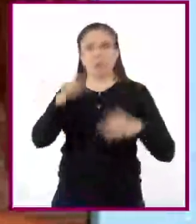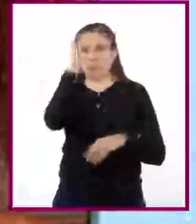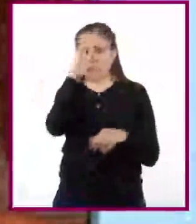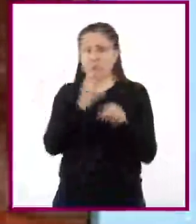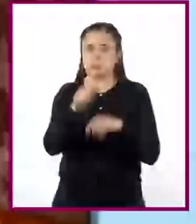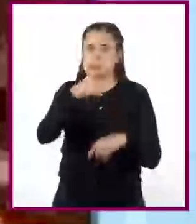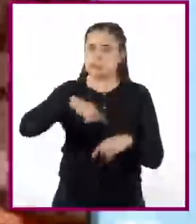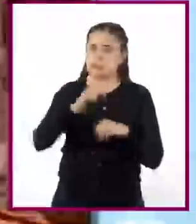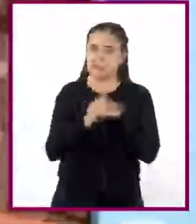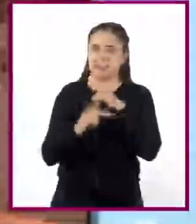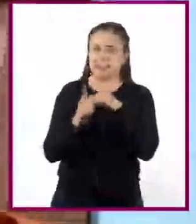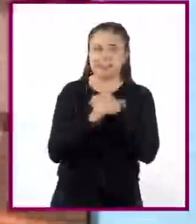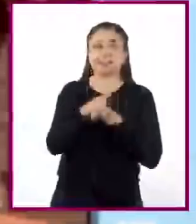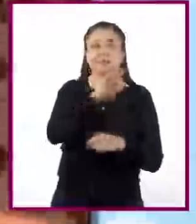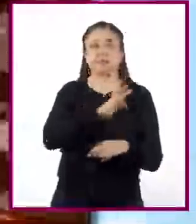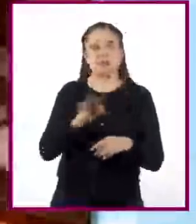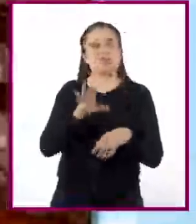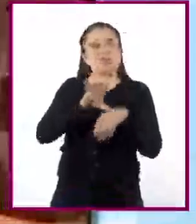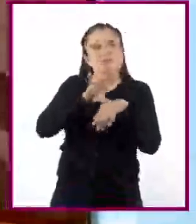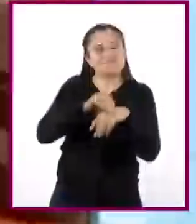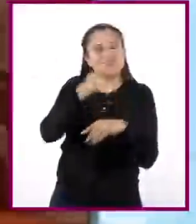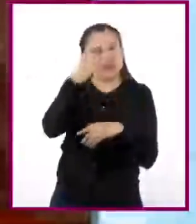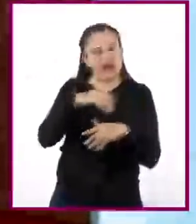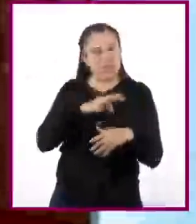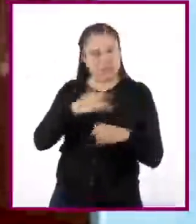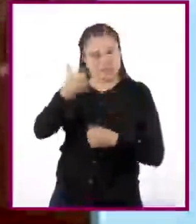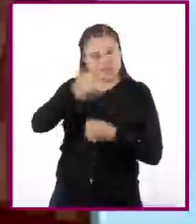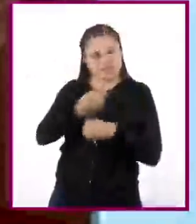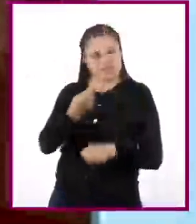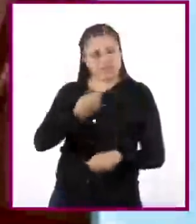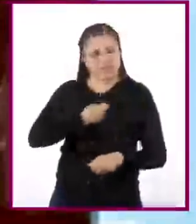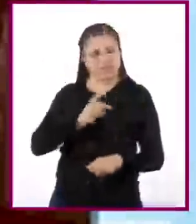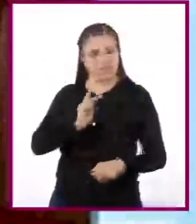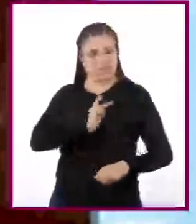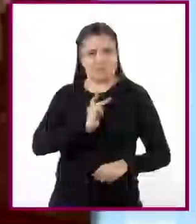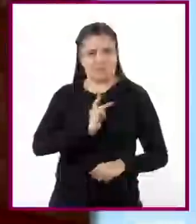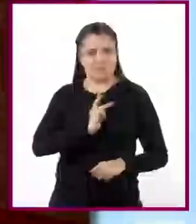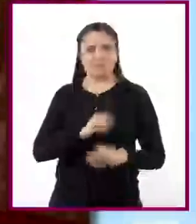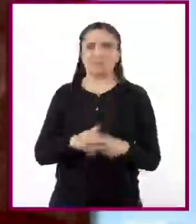de nuestro país y nos permite mantener una identidad como nación.